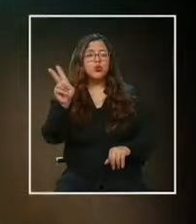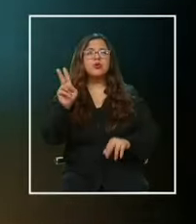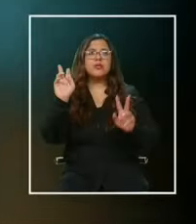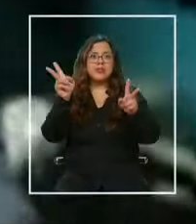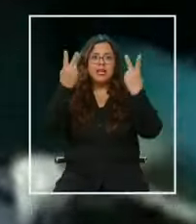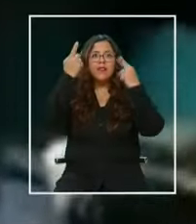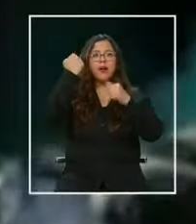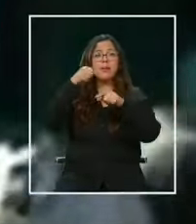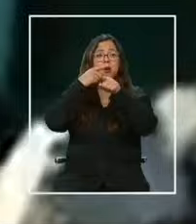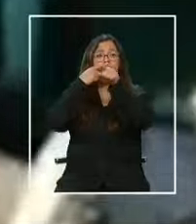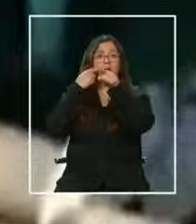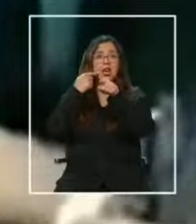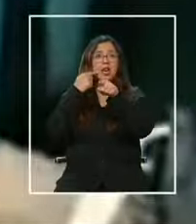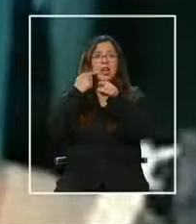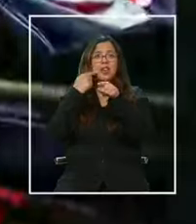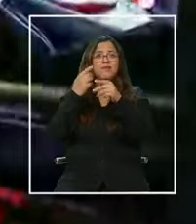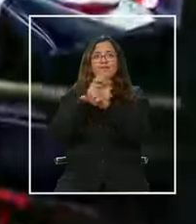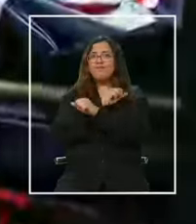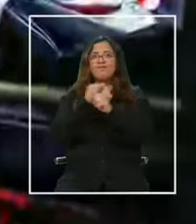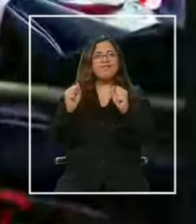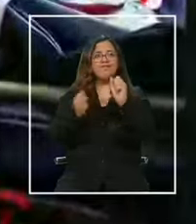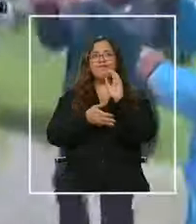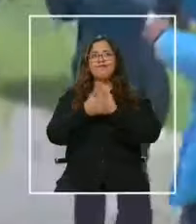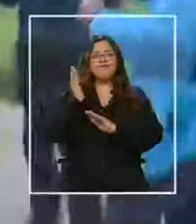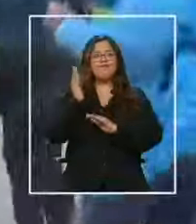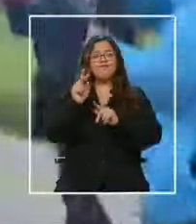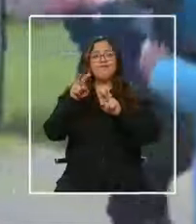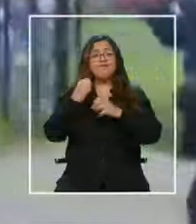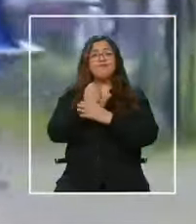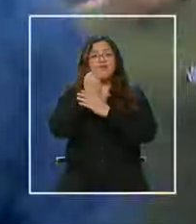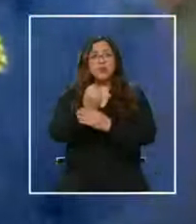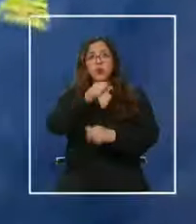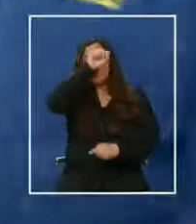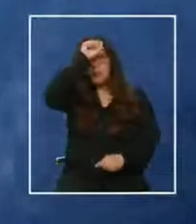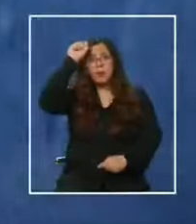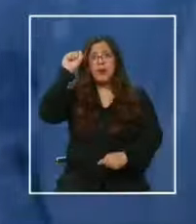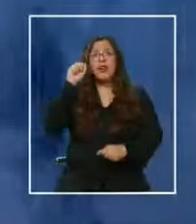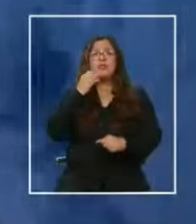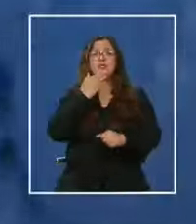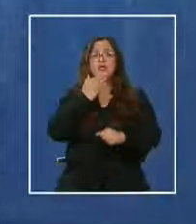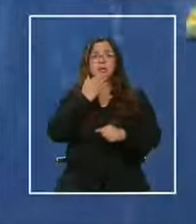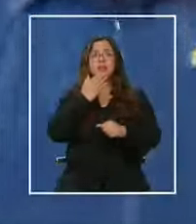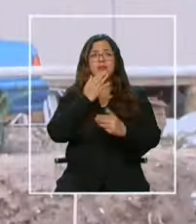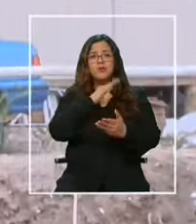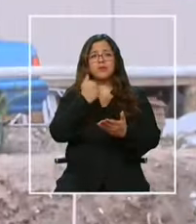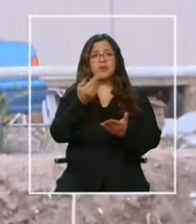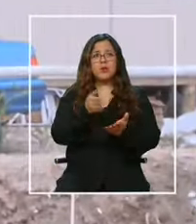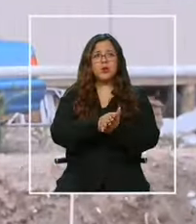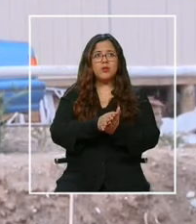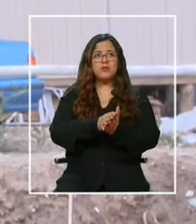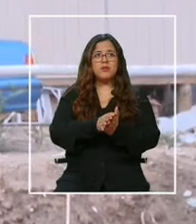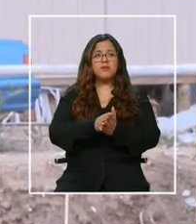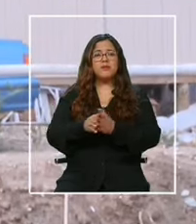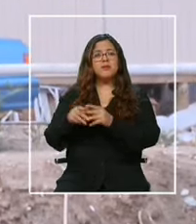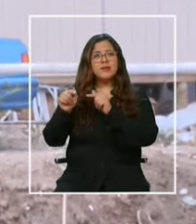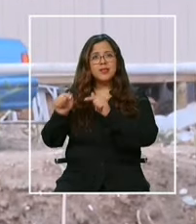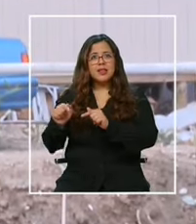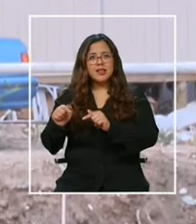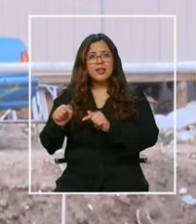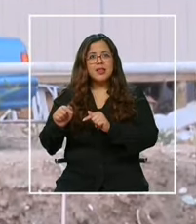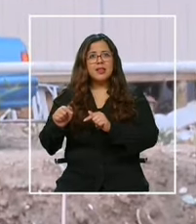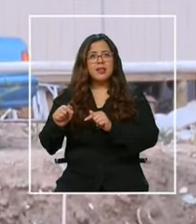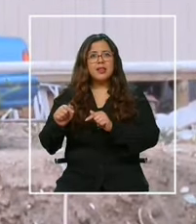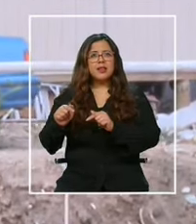salir, pero él quedó atrapado. En el rescate, un bombero también perdió la vida. Y lo que tenemos que nosotros